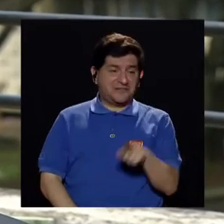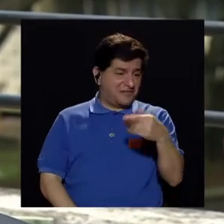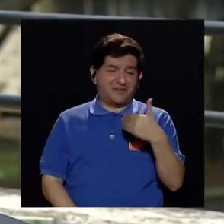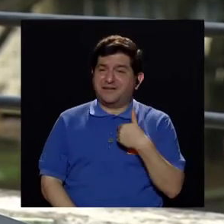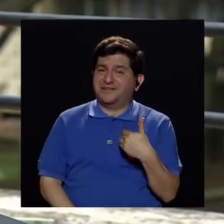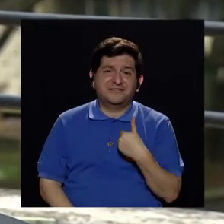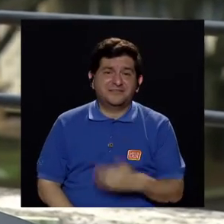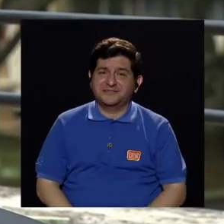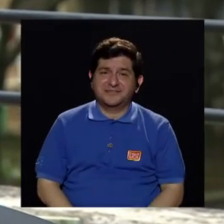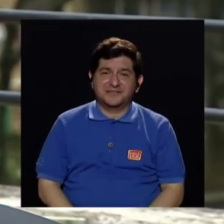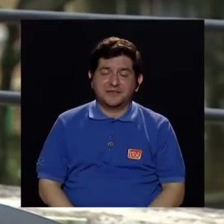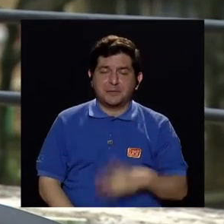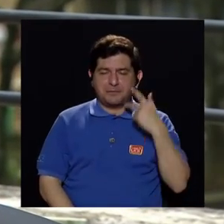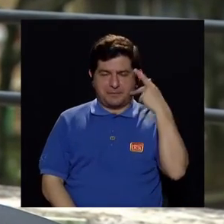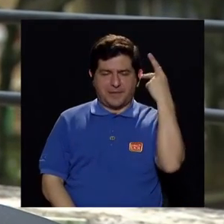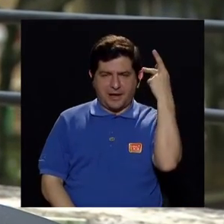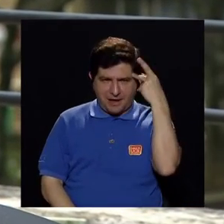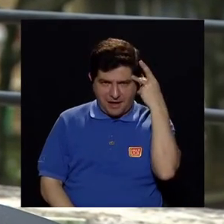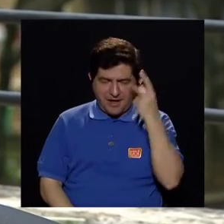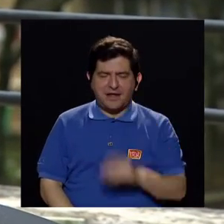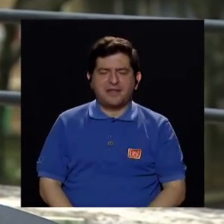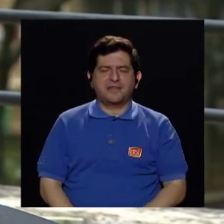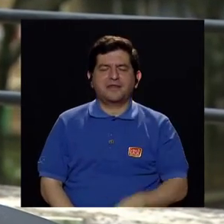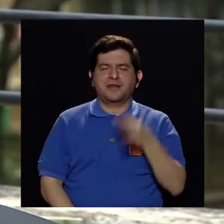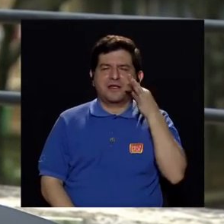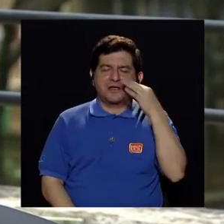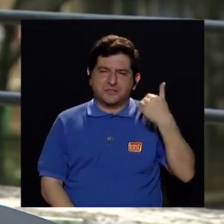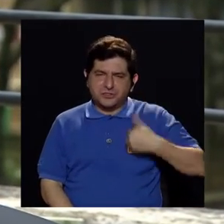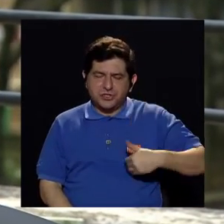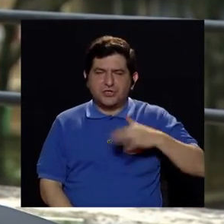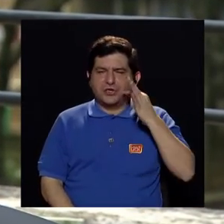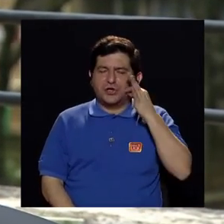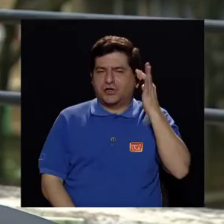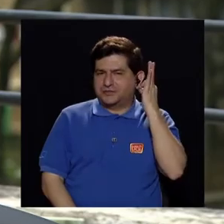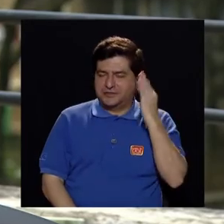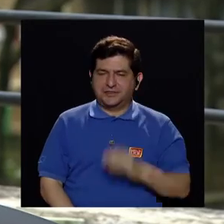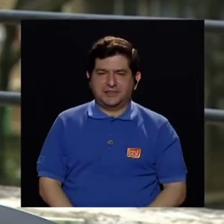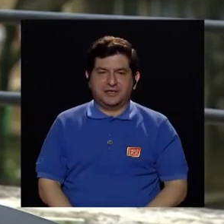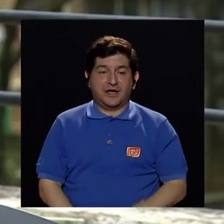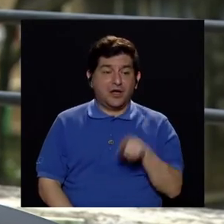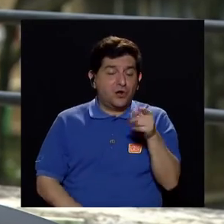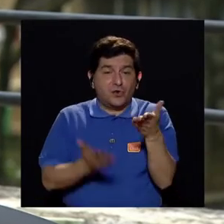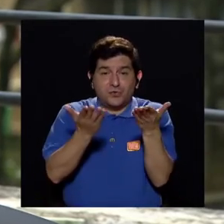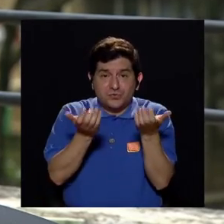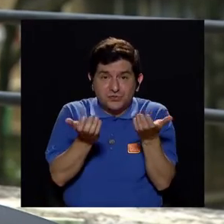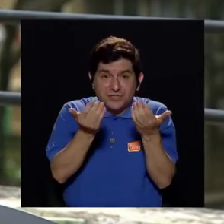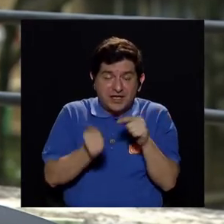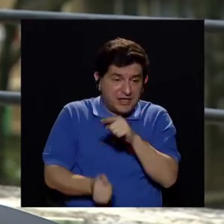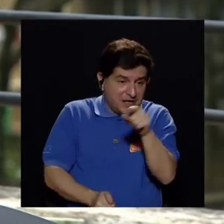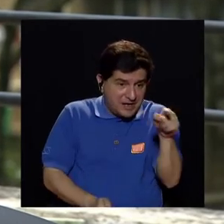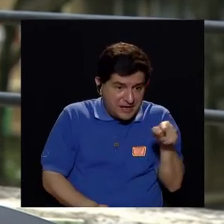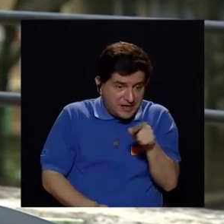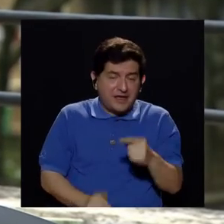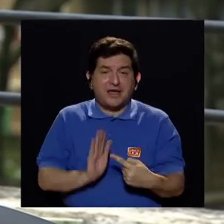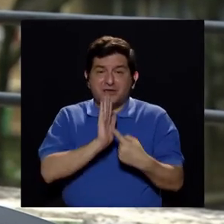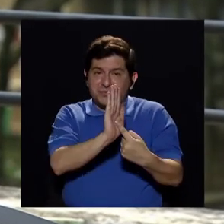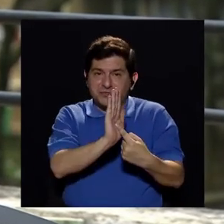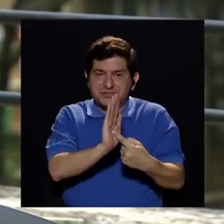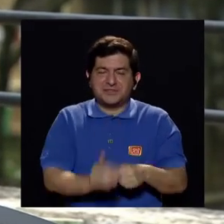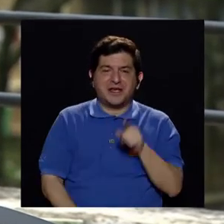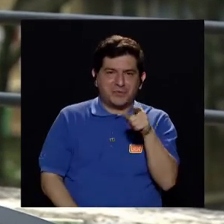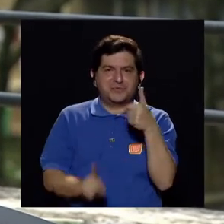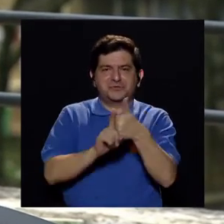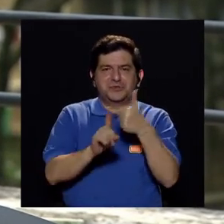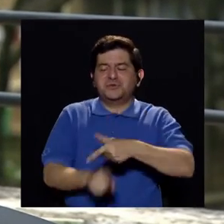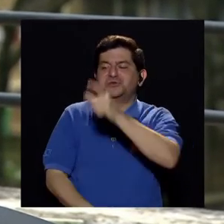ahí. Entonces, padres de familia, tíos, tías, sean eso que ustedes quieren demostrarle a los